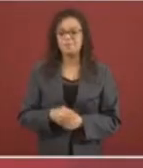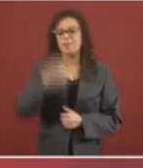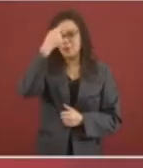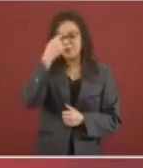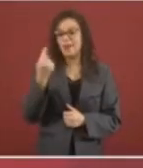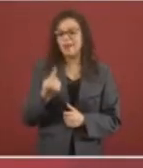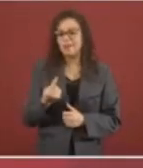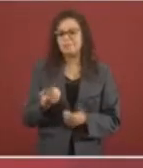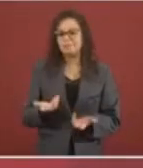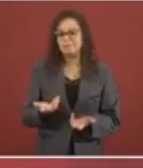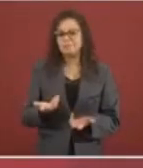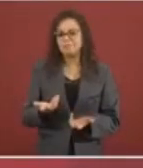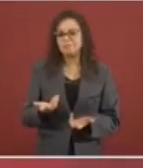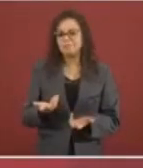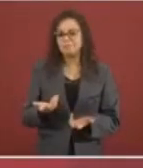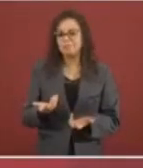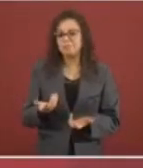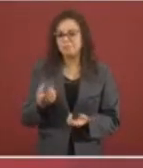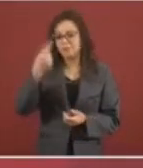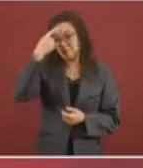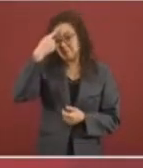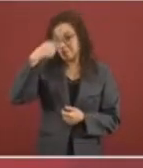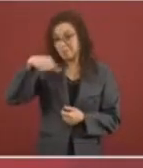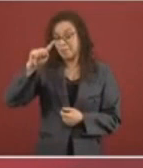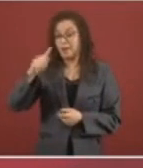para contratar deuda.